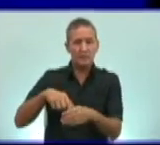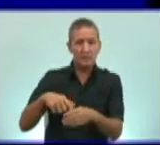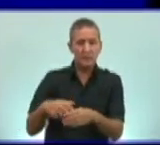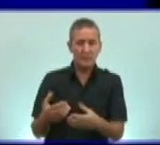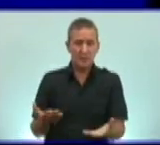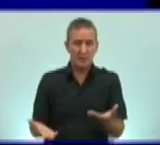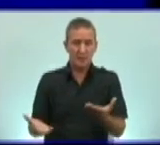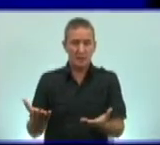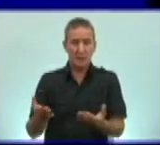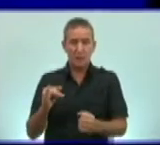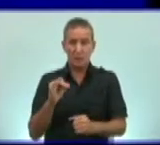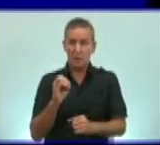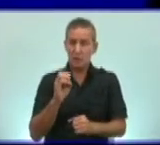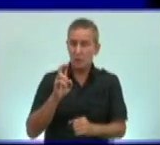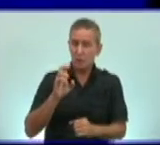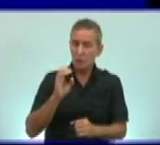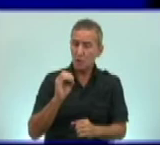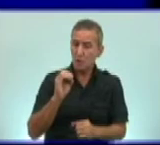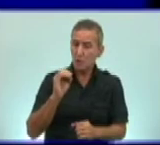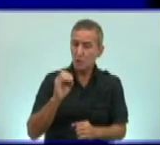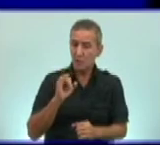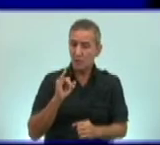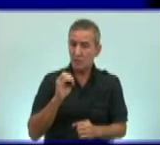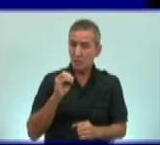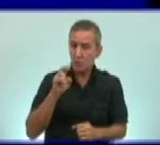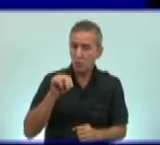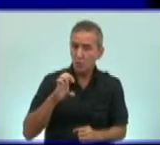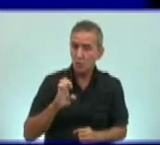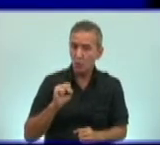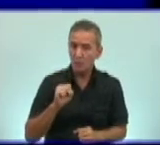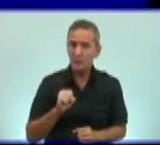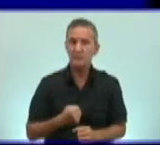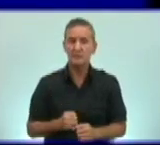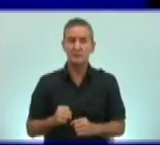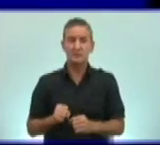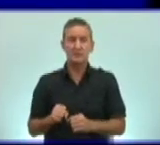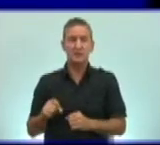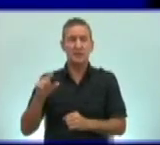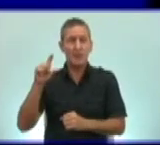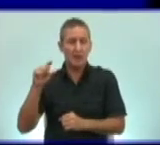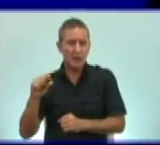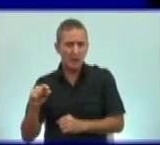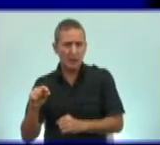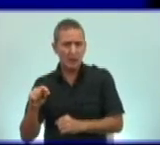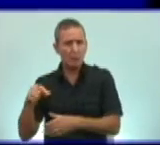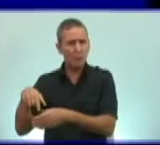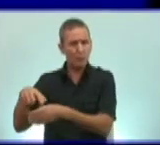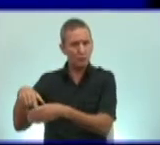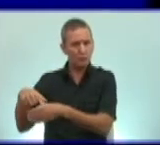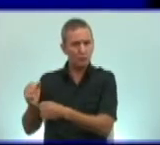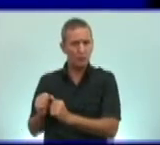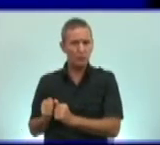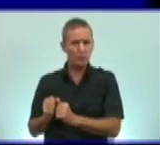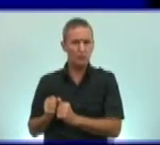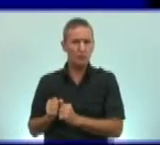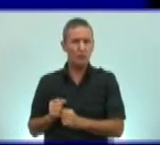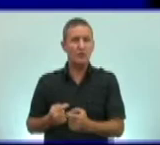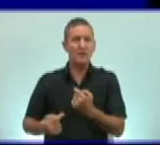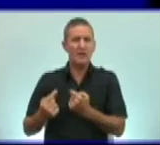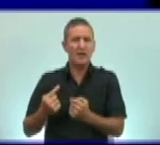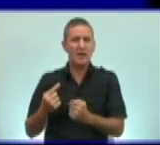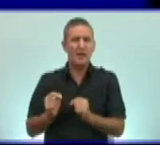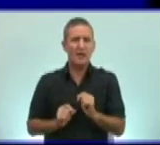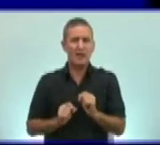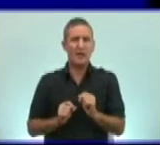sus iones, y en los poco solubles el sólido en equilibrio con los iones. En los poco solubles, digo poco soluble porque alguna cantidad se